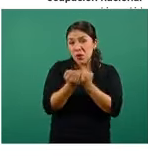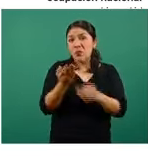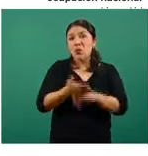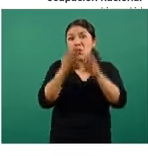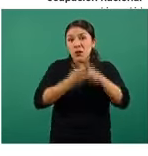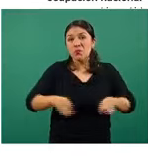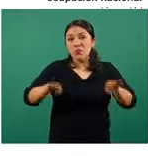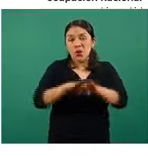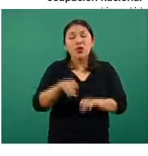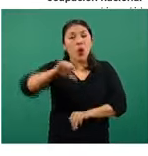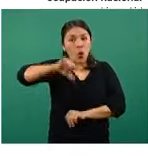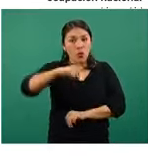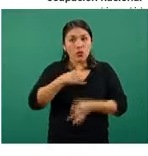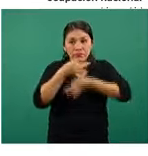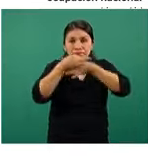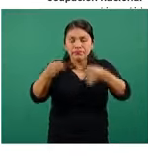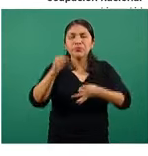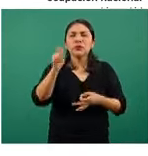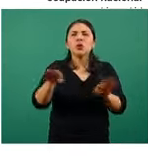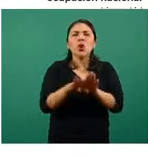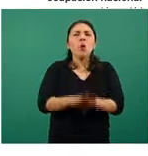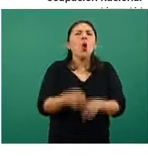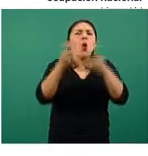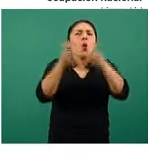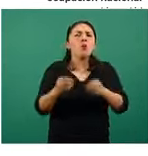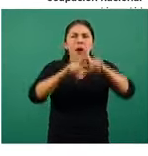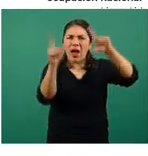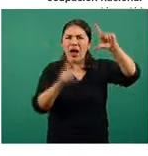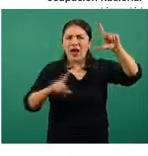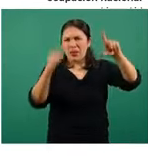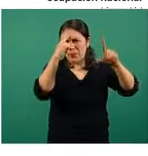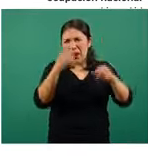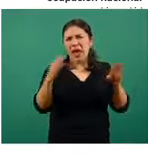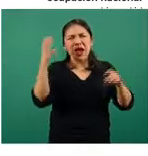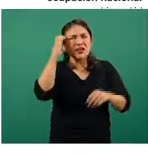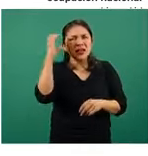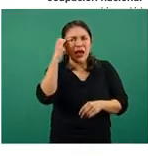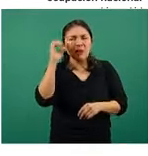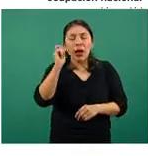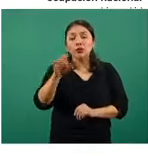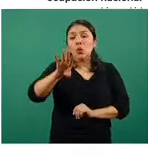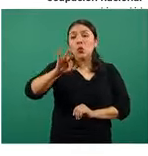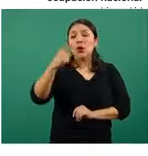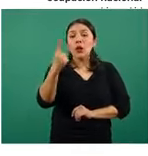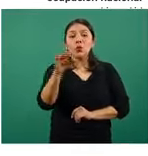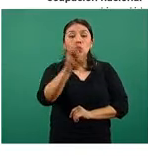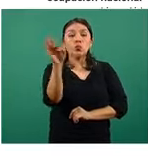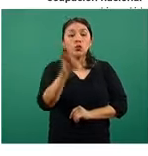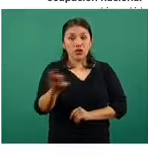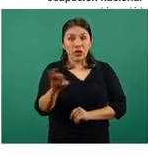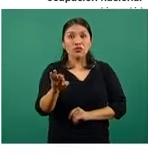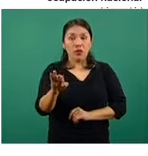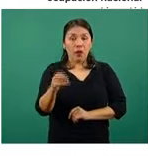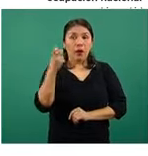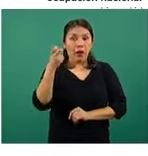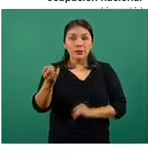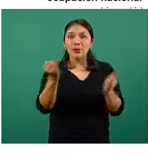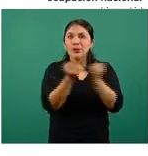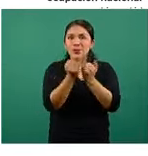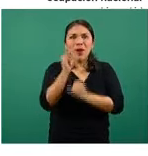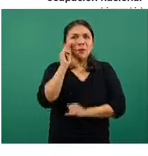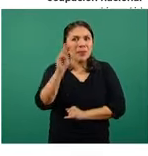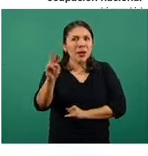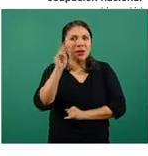resaltamos el día de hoy, más allá de que la ocupación nacional de ambos tipos de camas es del 41% y este también lo hemos